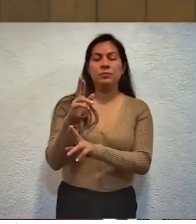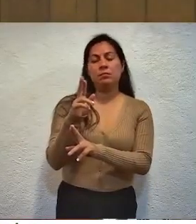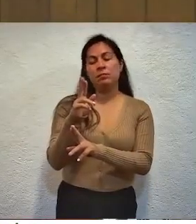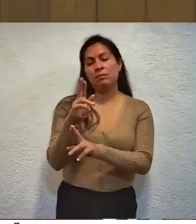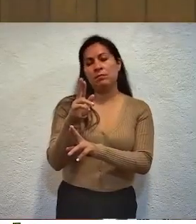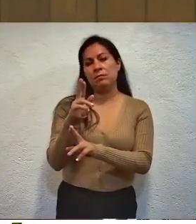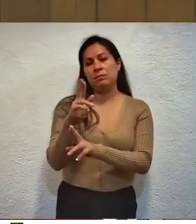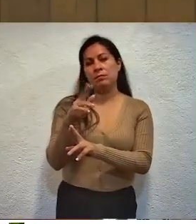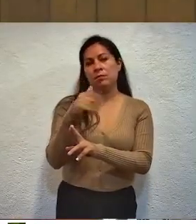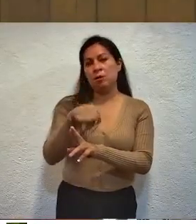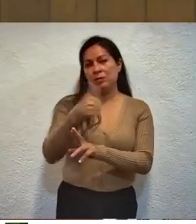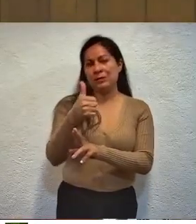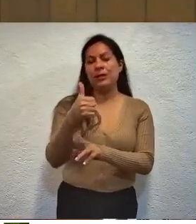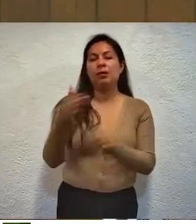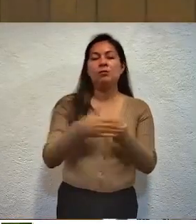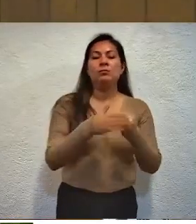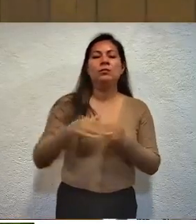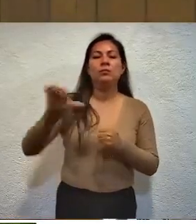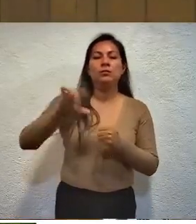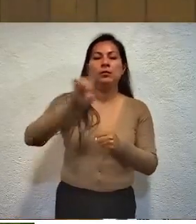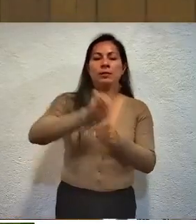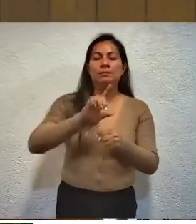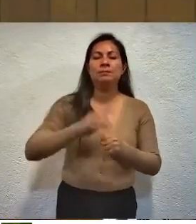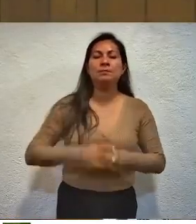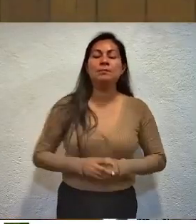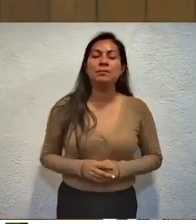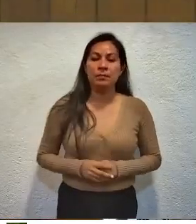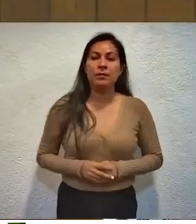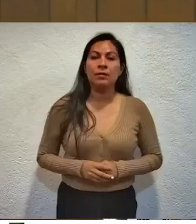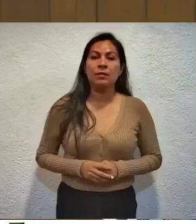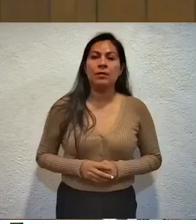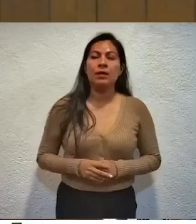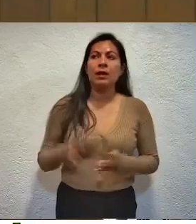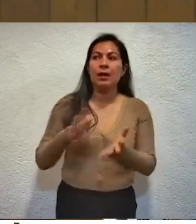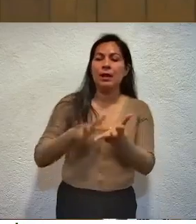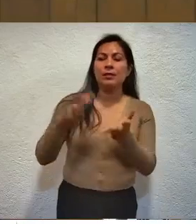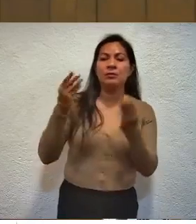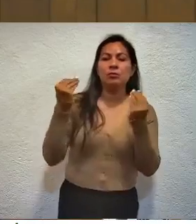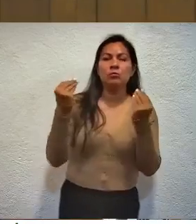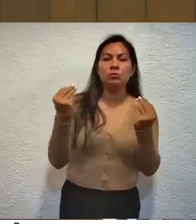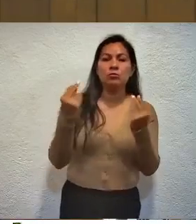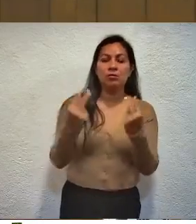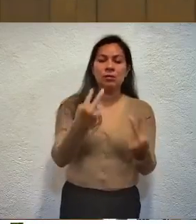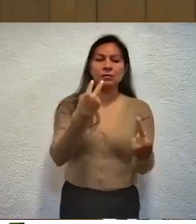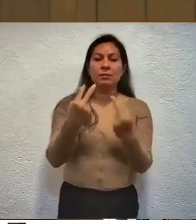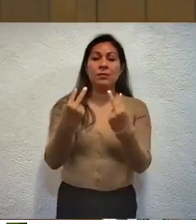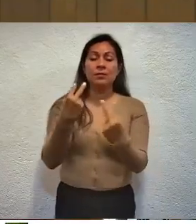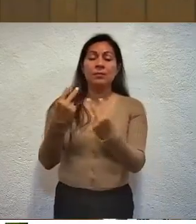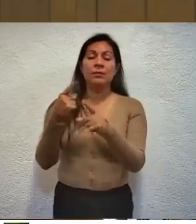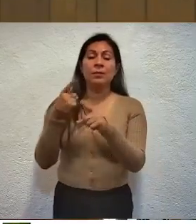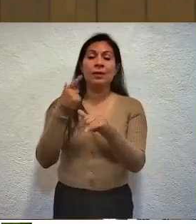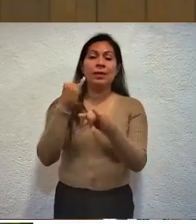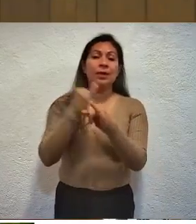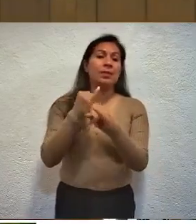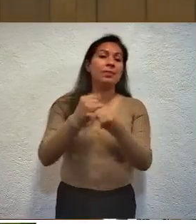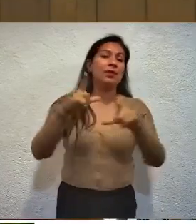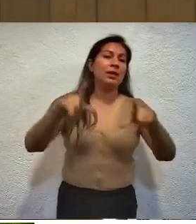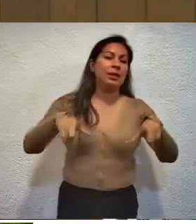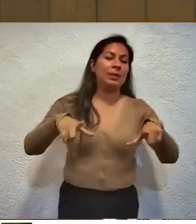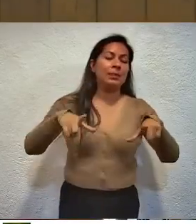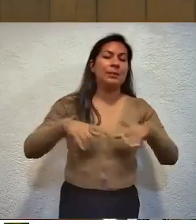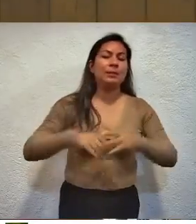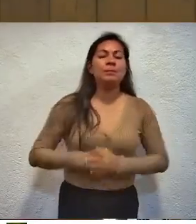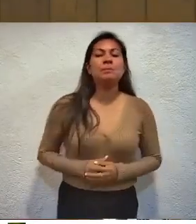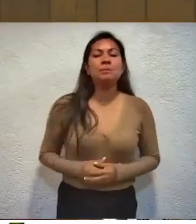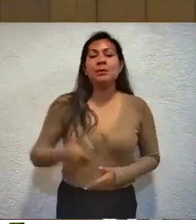11ª convocada para esta fecha. Agradezco a quienes nos siguen a través de nuestras plataformas